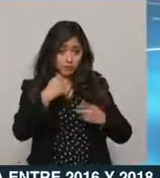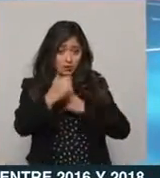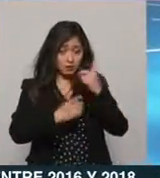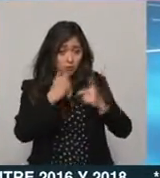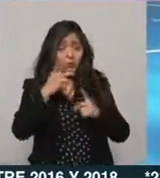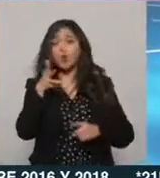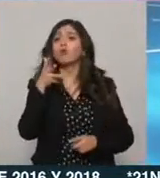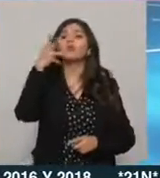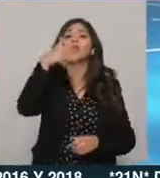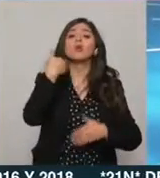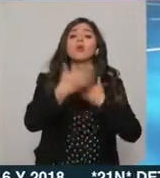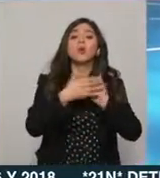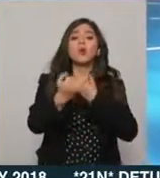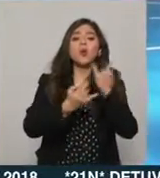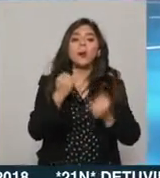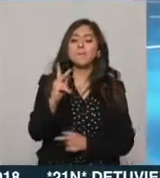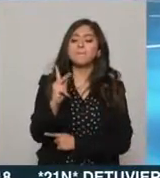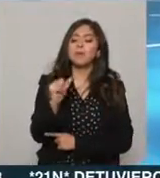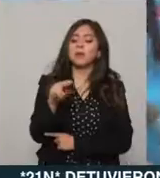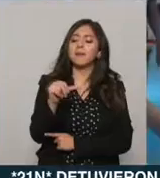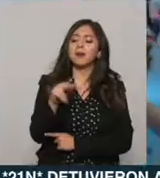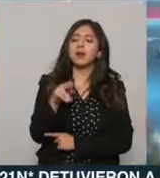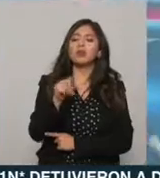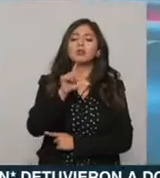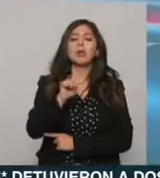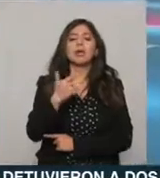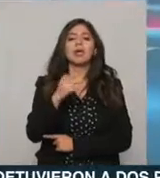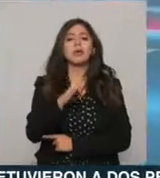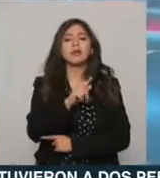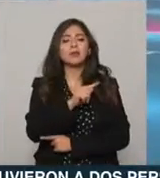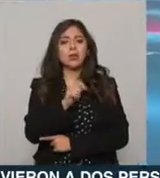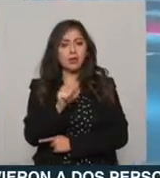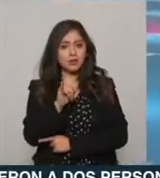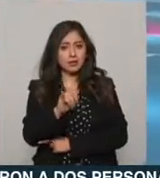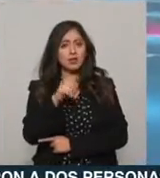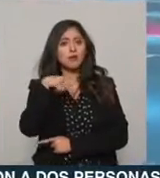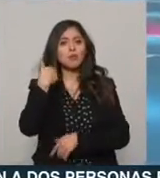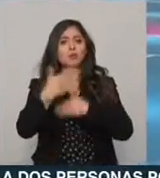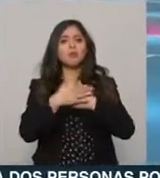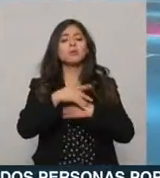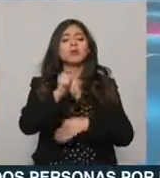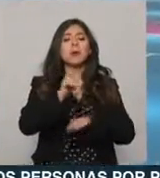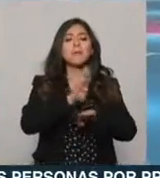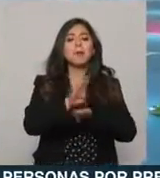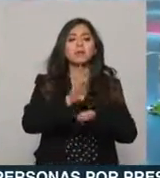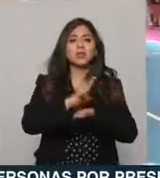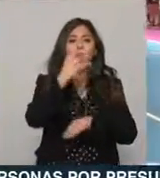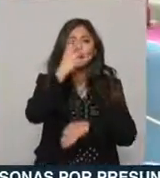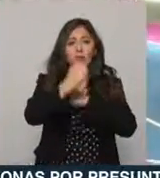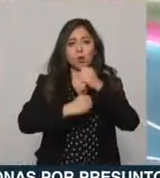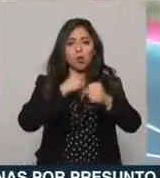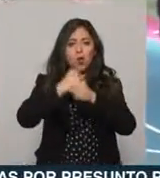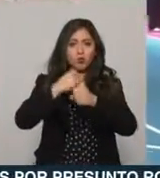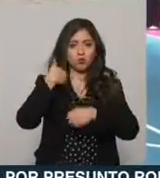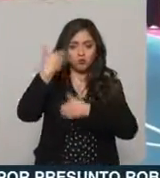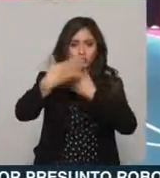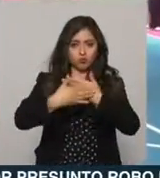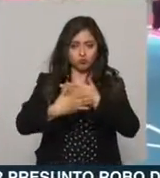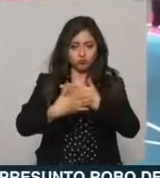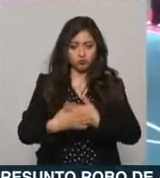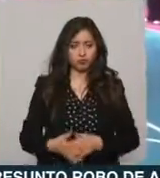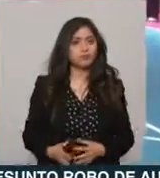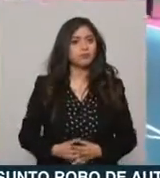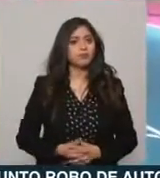edición de los Juegos Panamericanos de la comunidad LGBT se realicen en Brasil 4 años después. Andrés Brito, 21 Noticias.